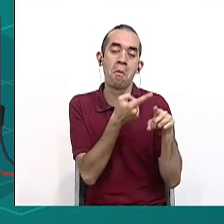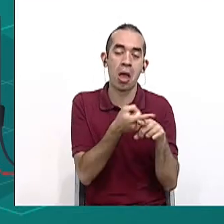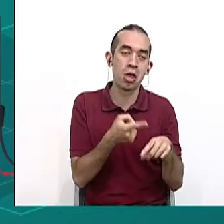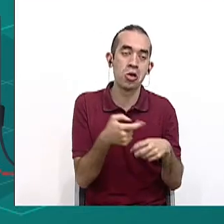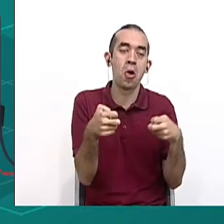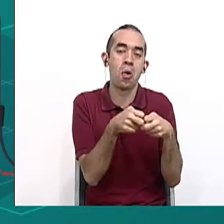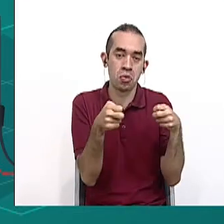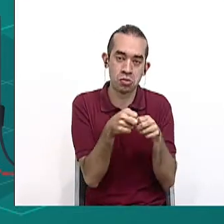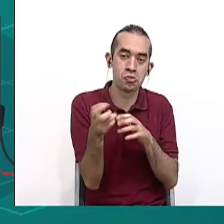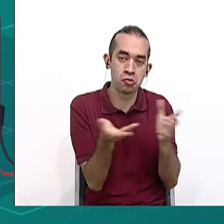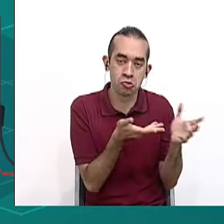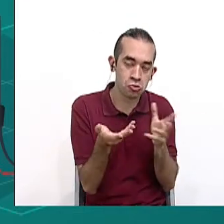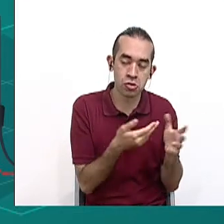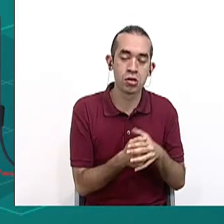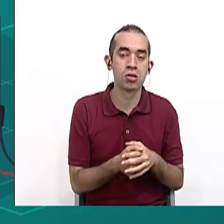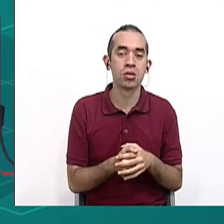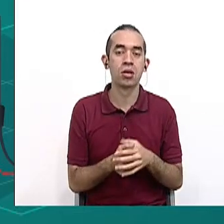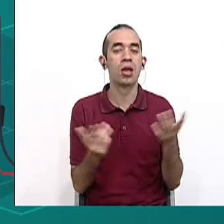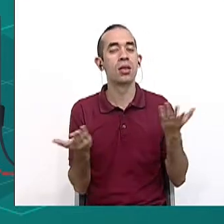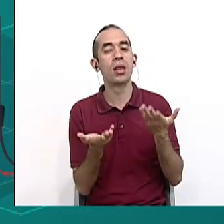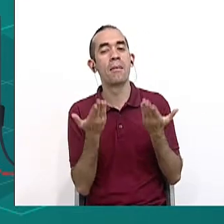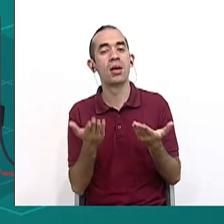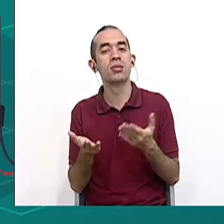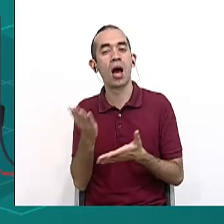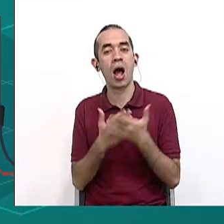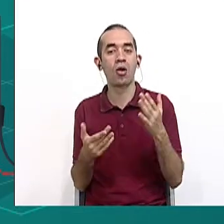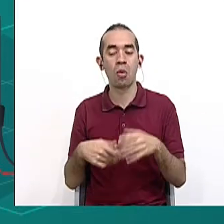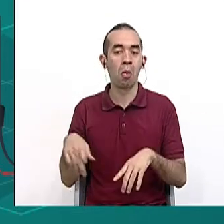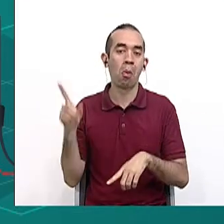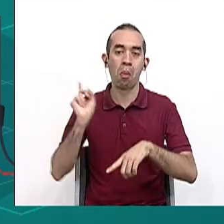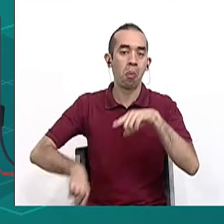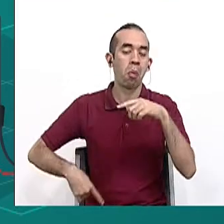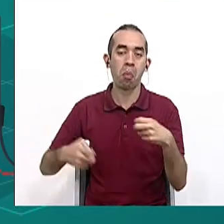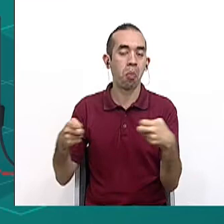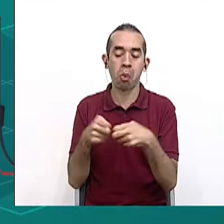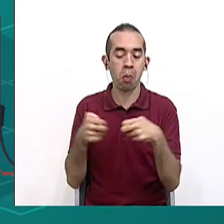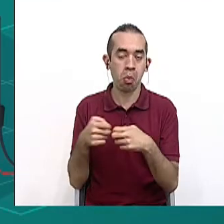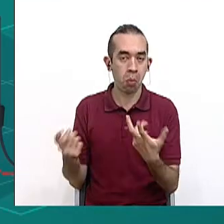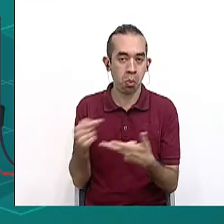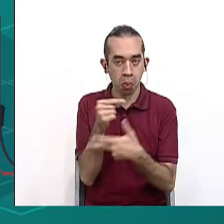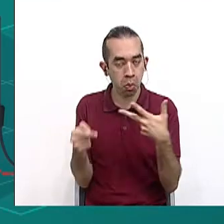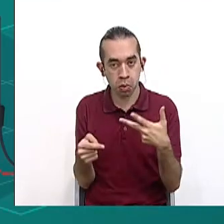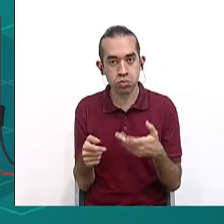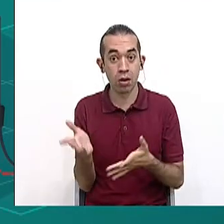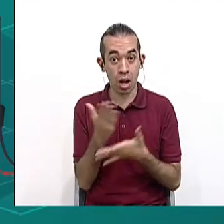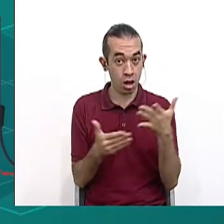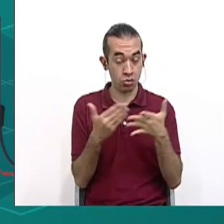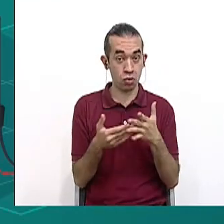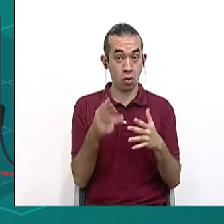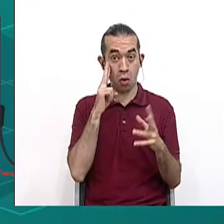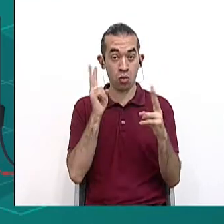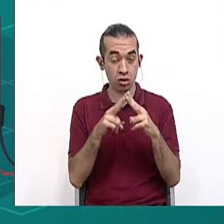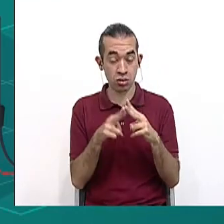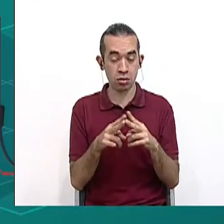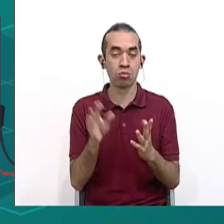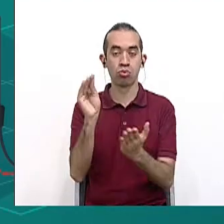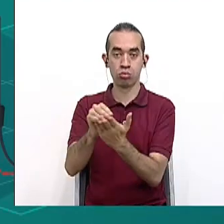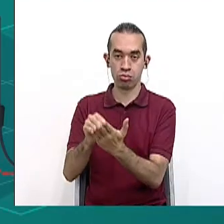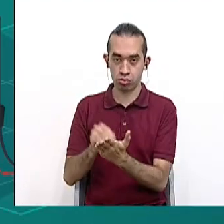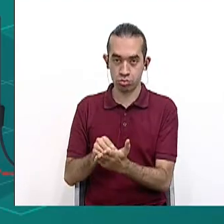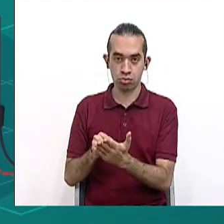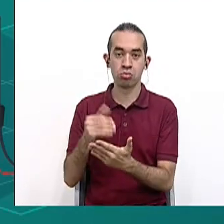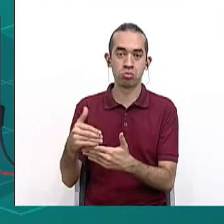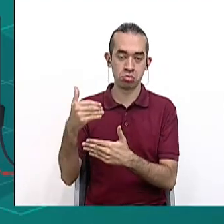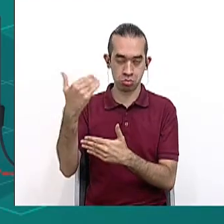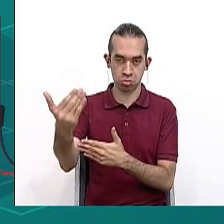semiconductores y tal vez puedan recordar algunos aislantes. Bueno, si ya conocen algunos, vayan anotándolos ahí para ahora cuando